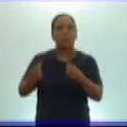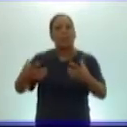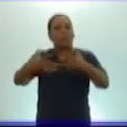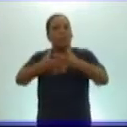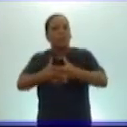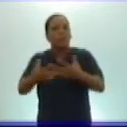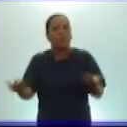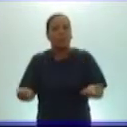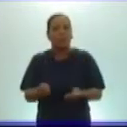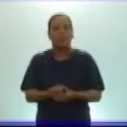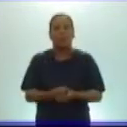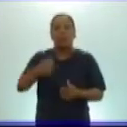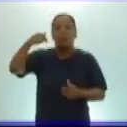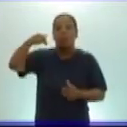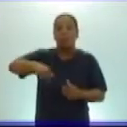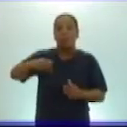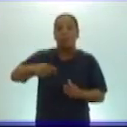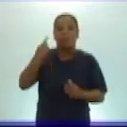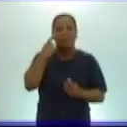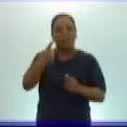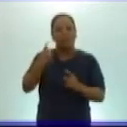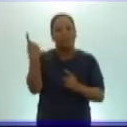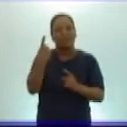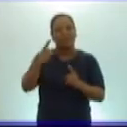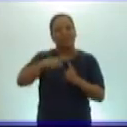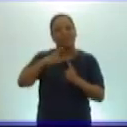que les propongo el siguiente tema: